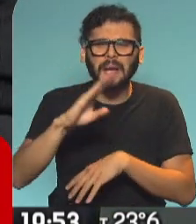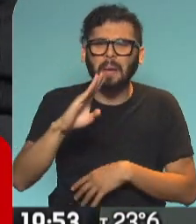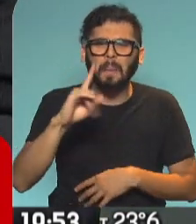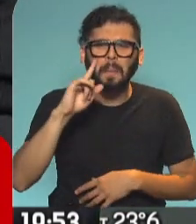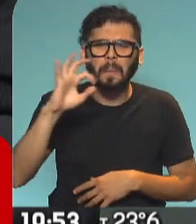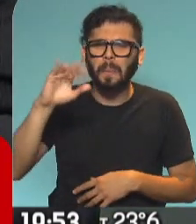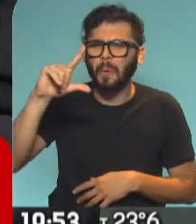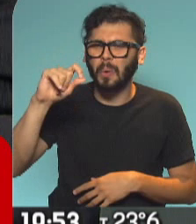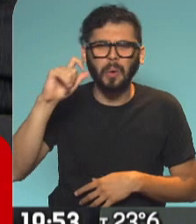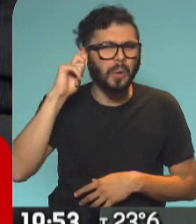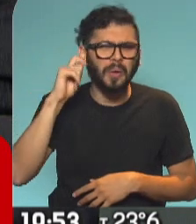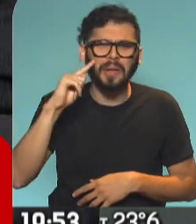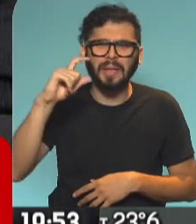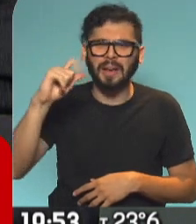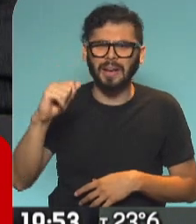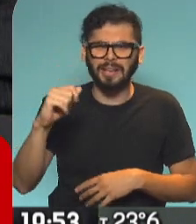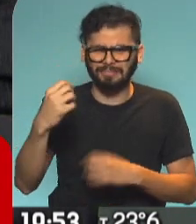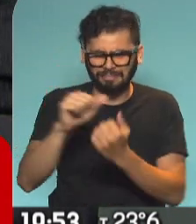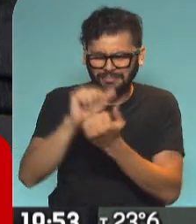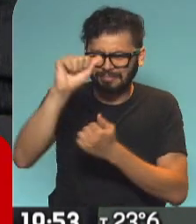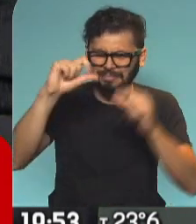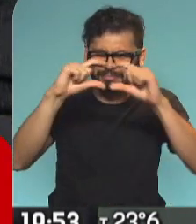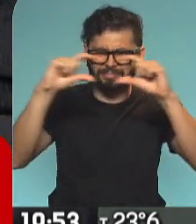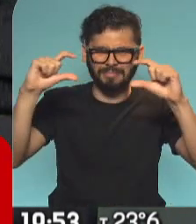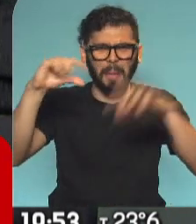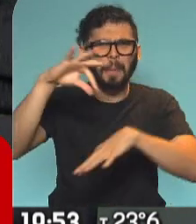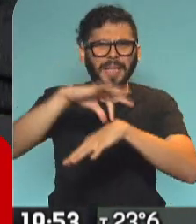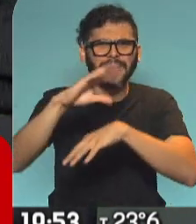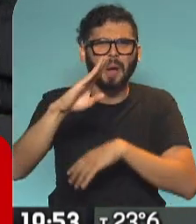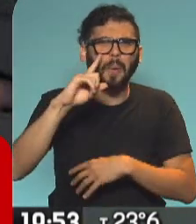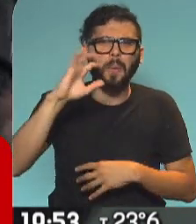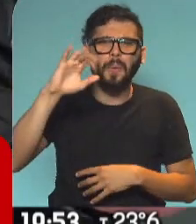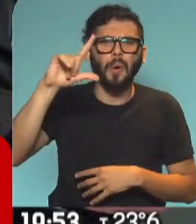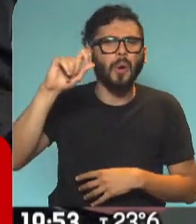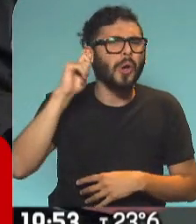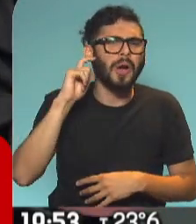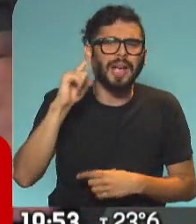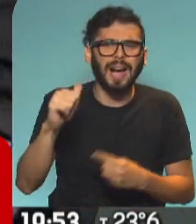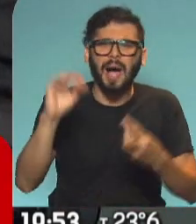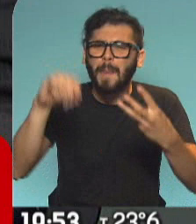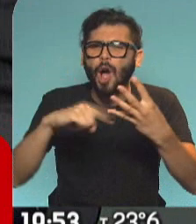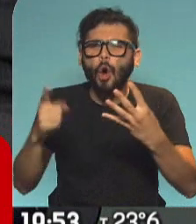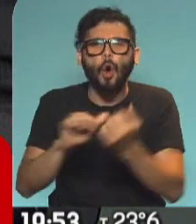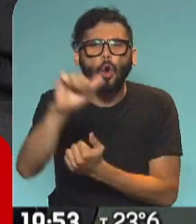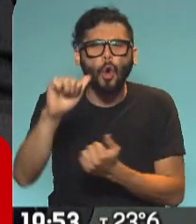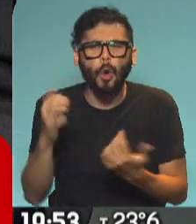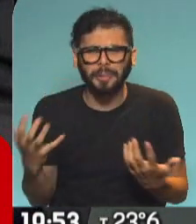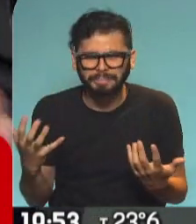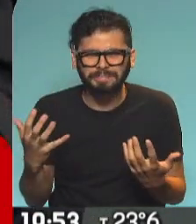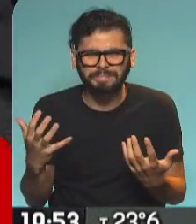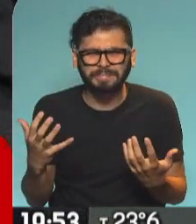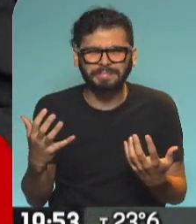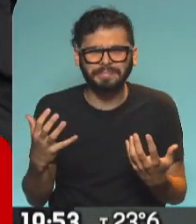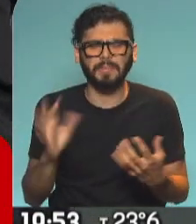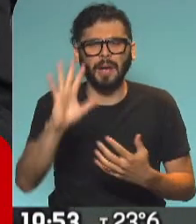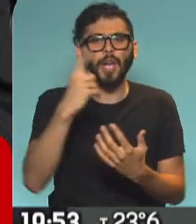investigar un poco a ver si hay algún título de medicina biológica o súper especialista en medicina biológica. Y tiene otro cargo más también. Digo, ¿quiere que cuando